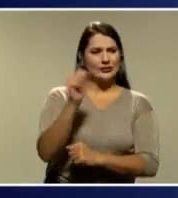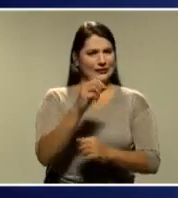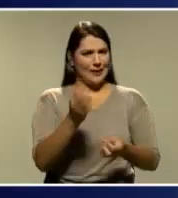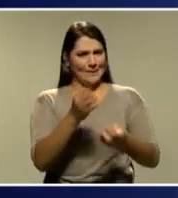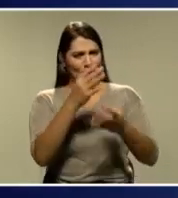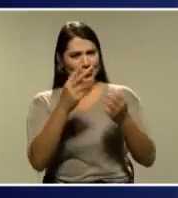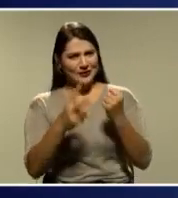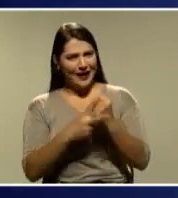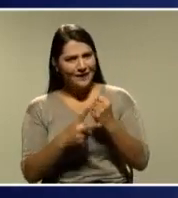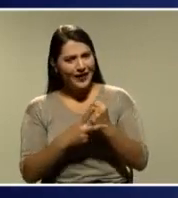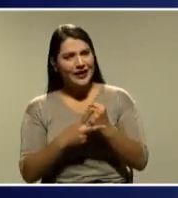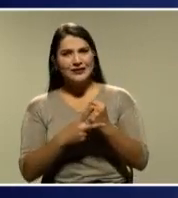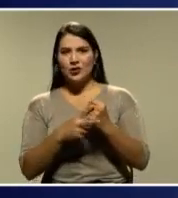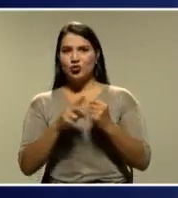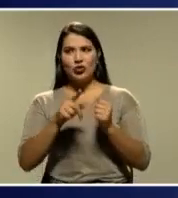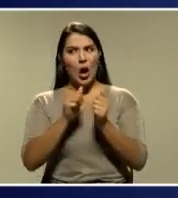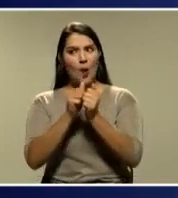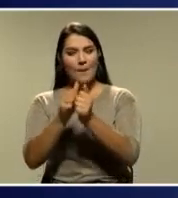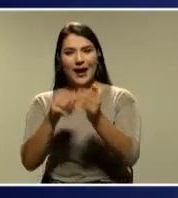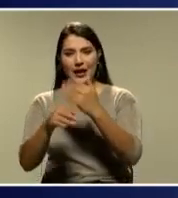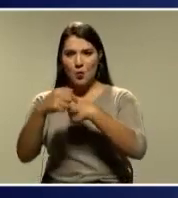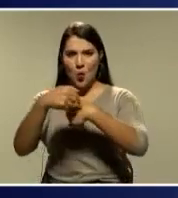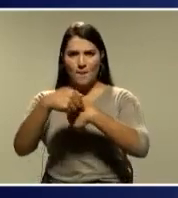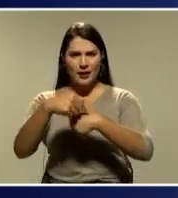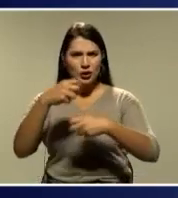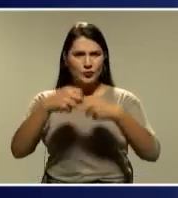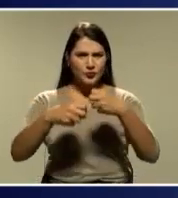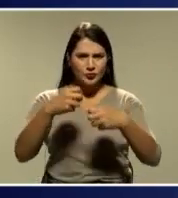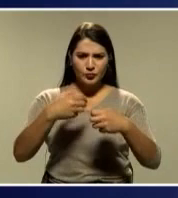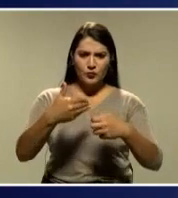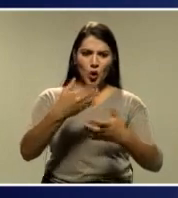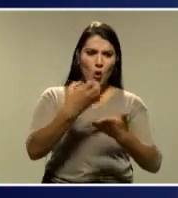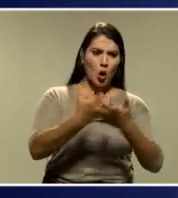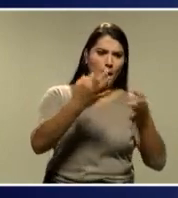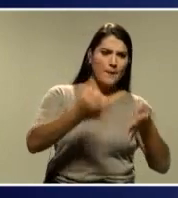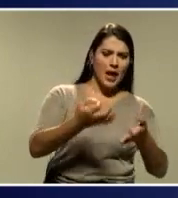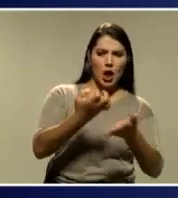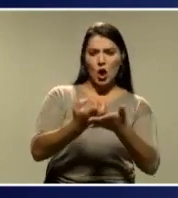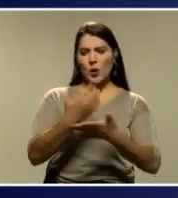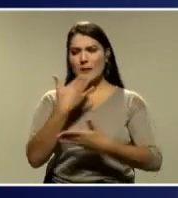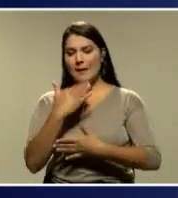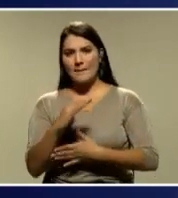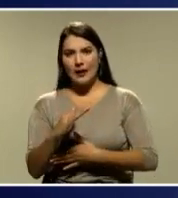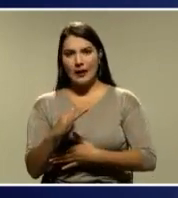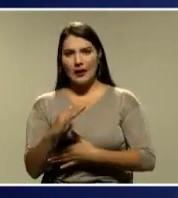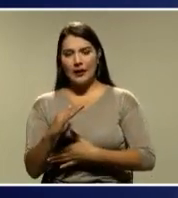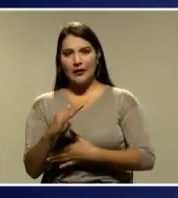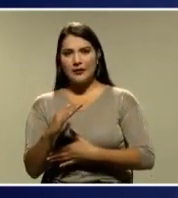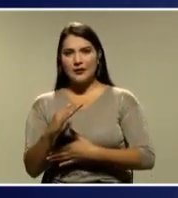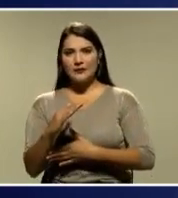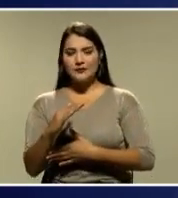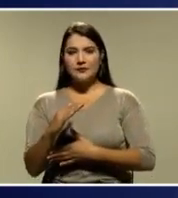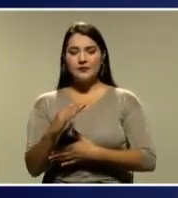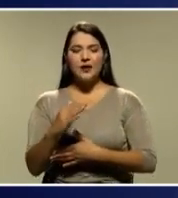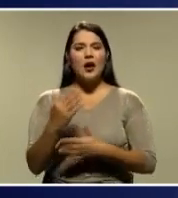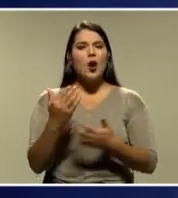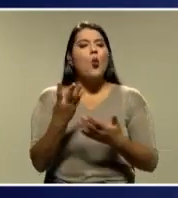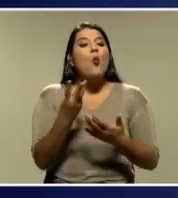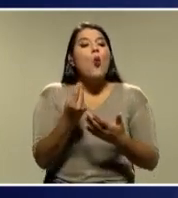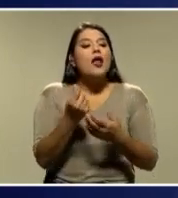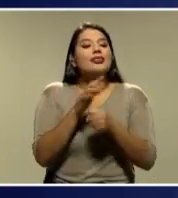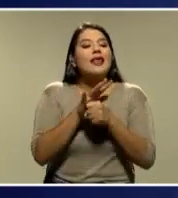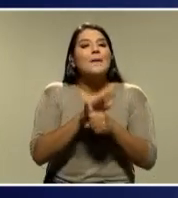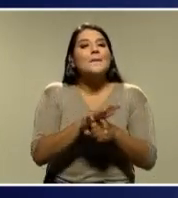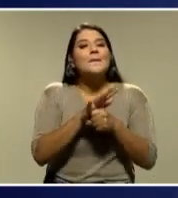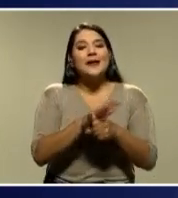en momentos de la crisis, cuando se descomponía la economía, cuando se arreglaba, Claro. cuando... ¿Cuánta presión